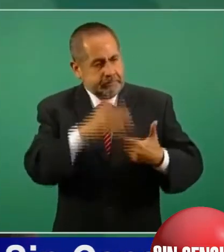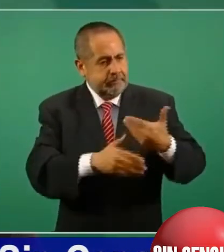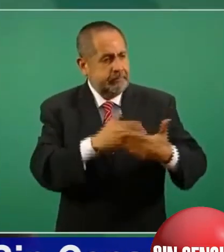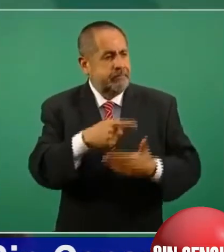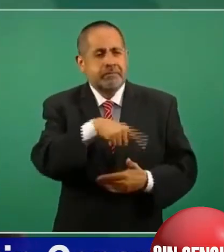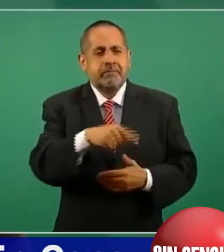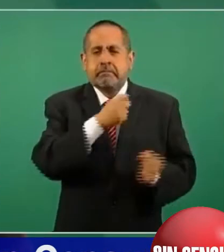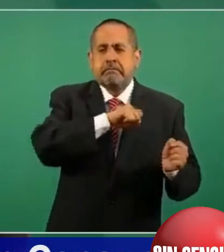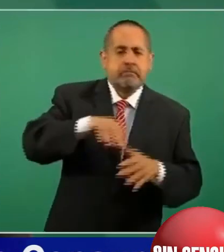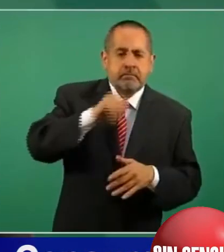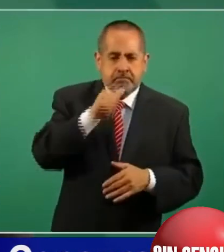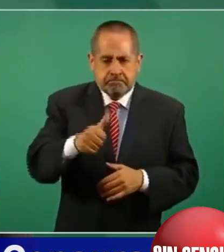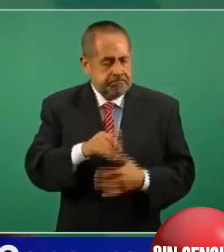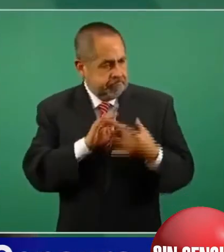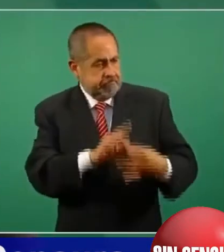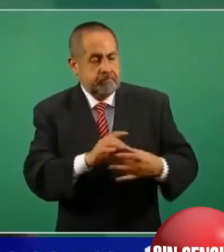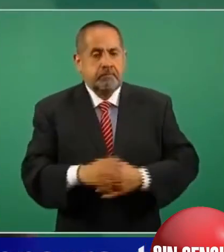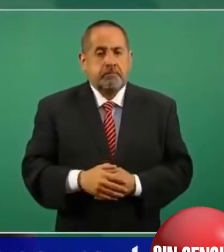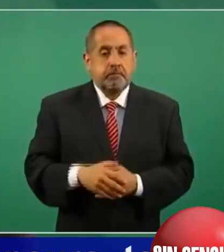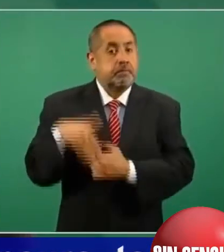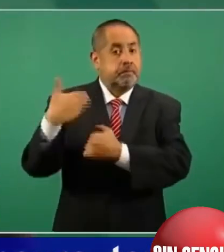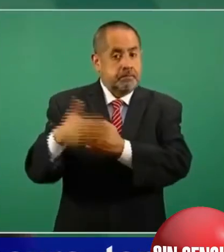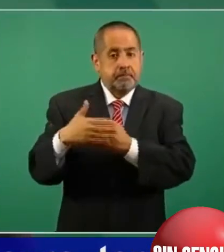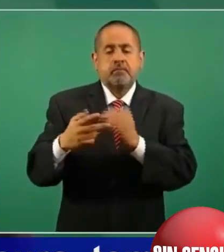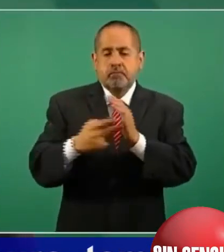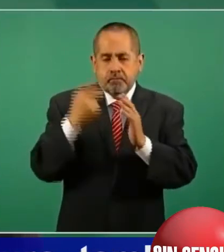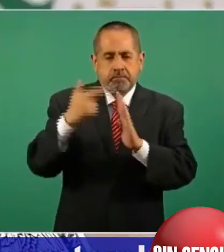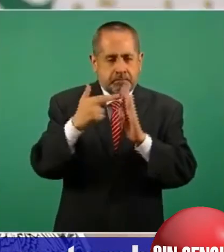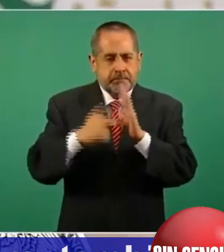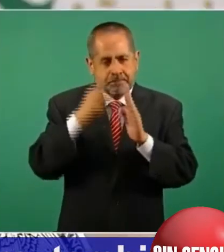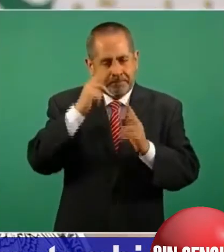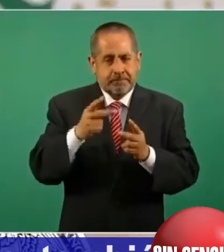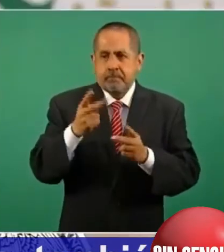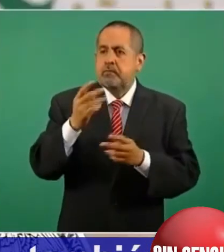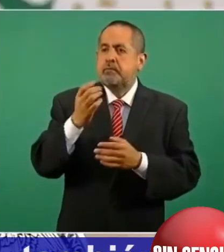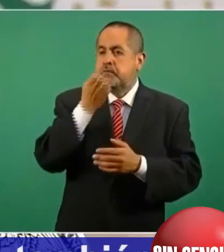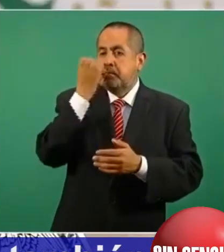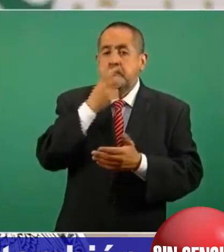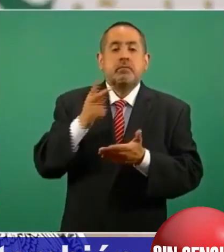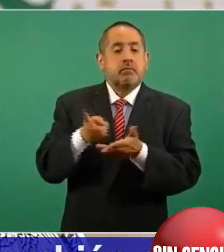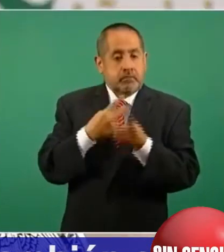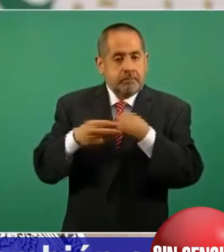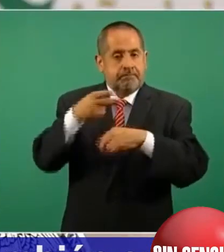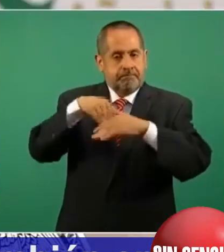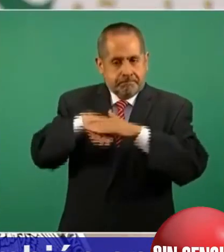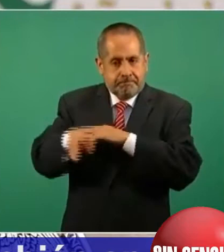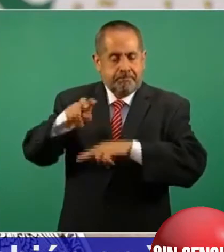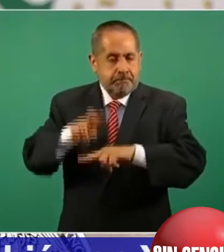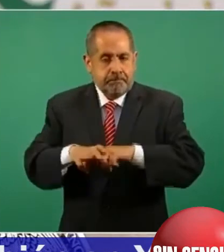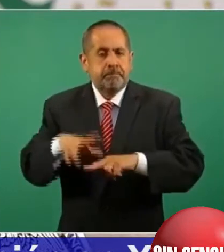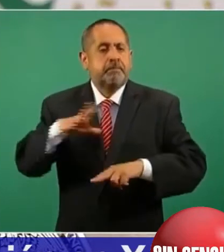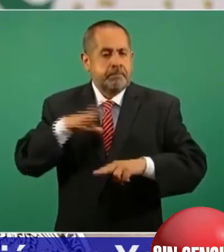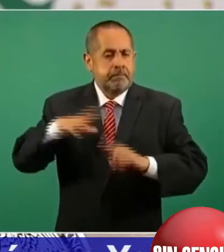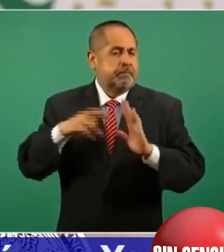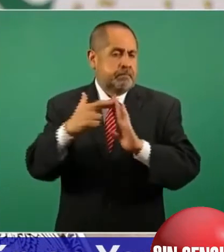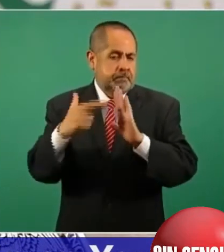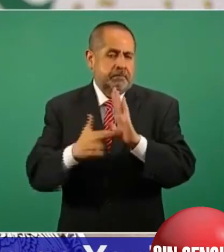abandono. En el protocolo de regreso a clases hay precisamente un mecanismo de emergencia en